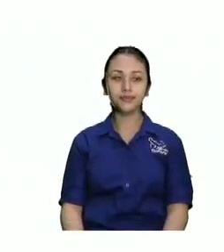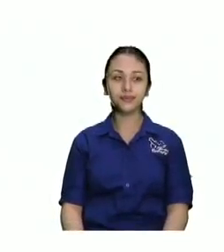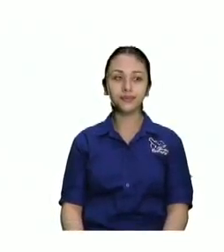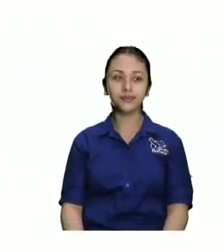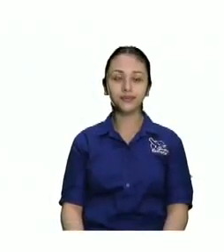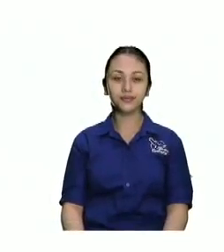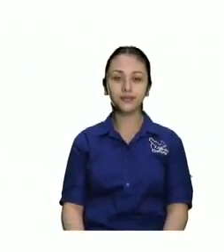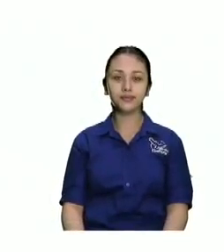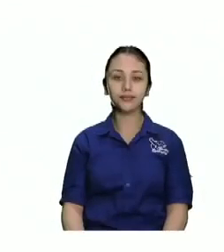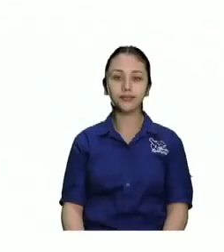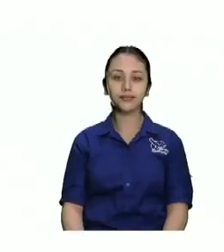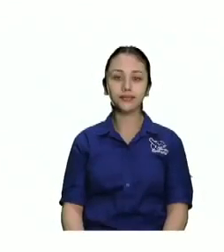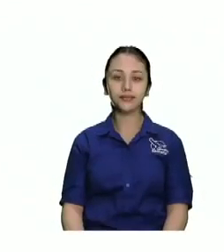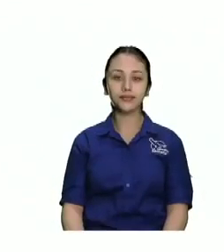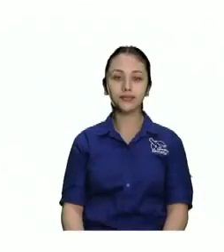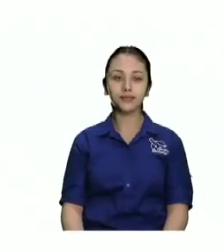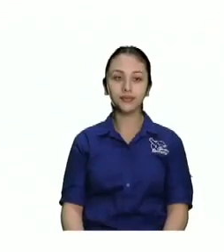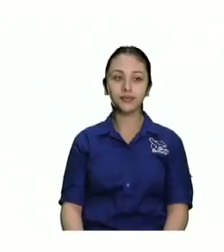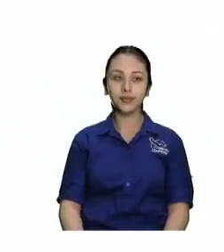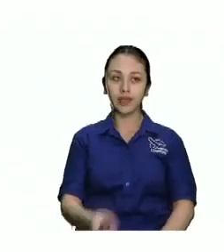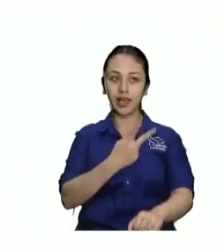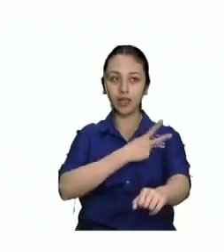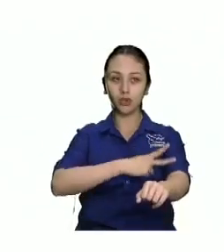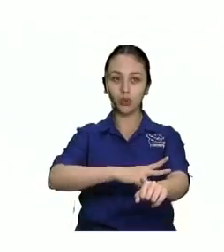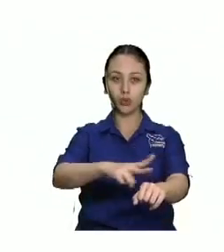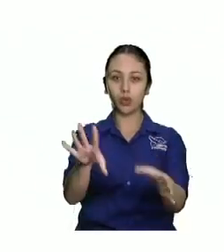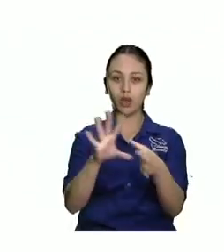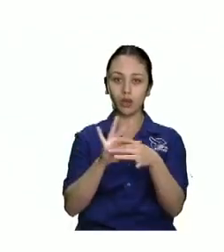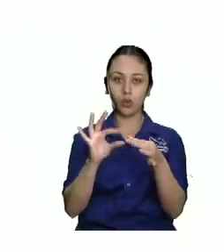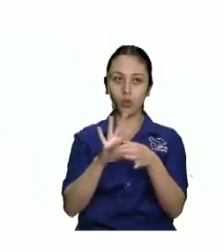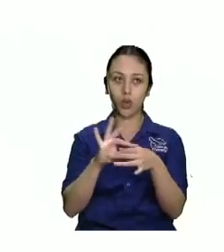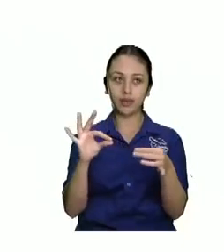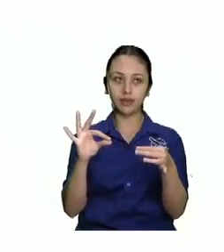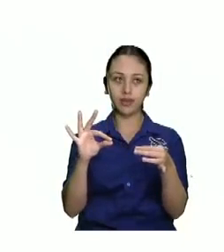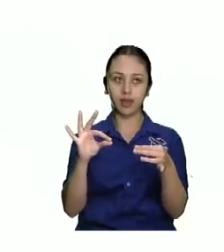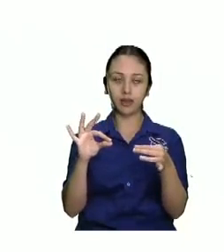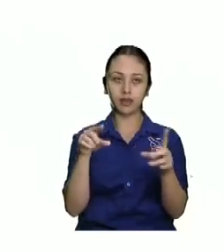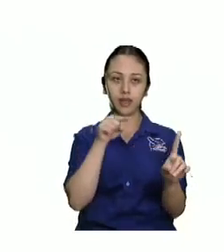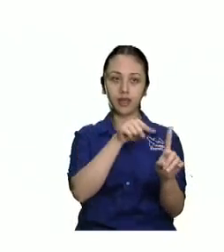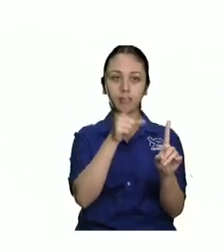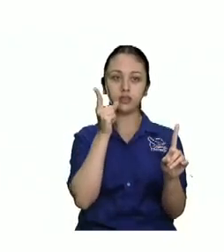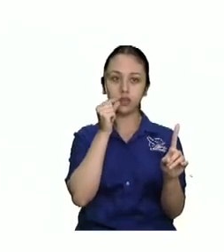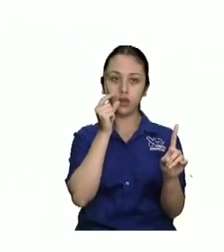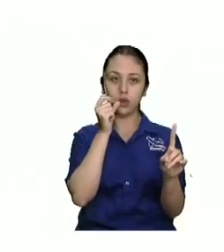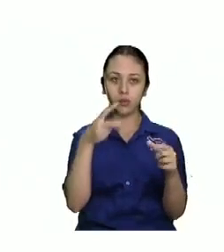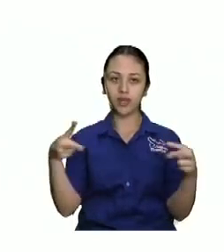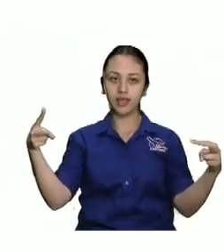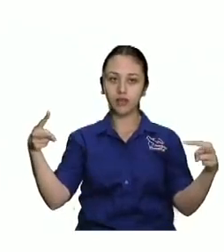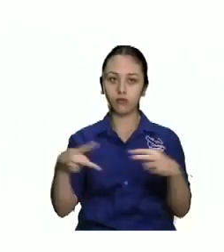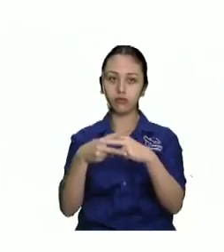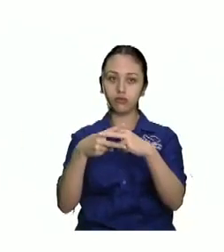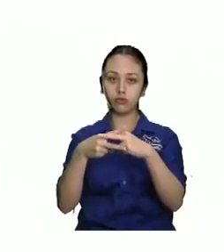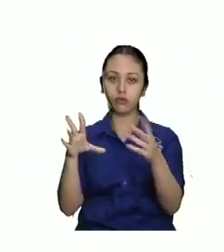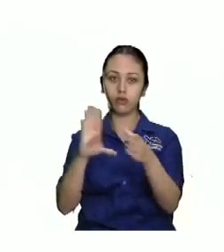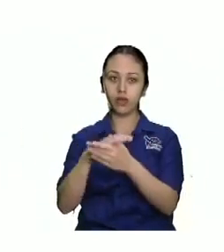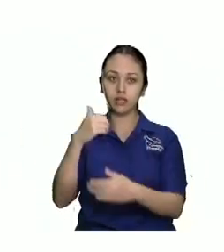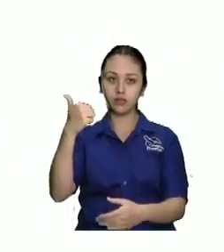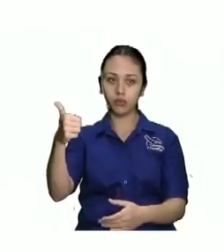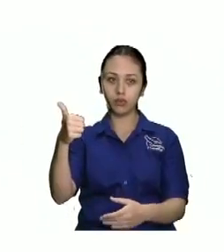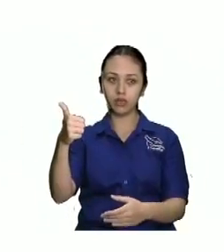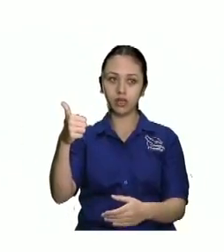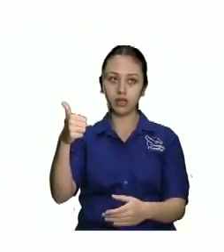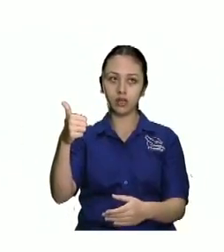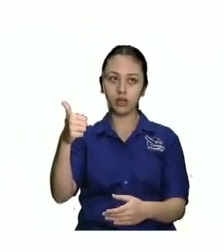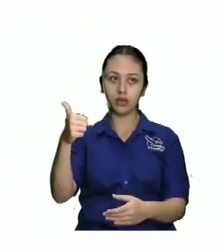¿Dónde? El relato, el jueves 29, el pastor Daniel y su esposa tuvieron un malentendido que dejaron una discusión que